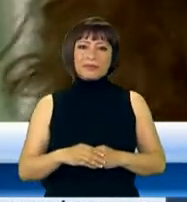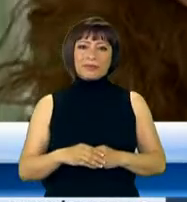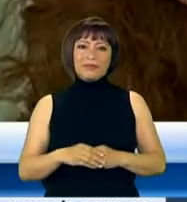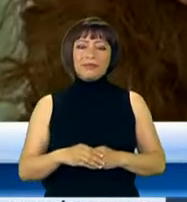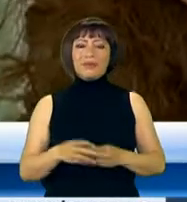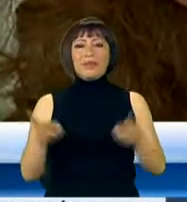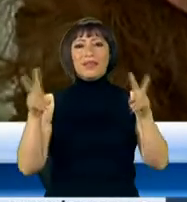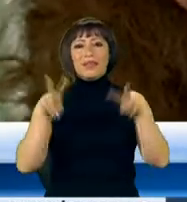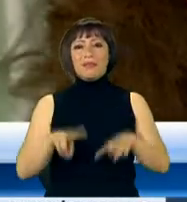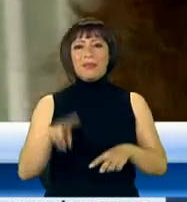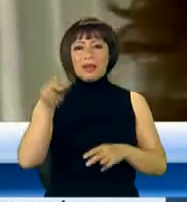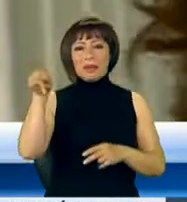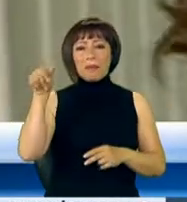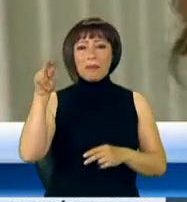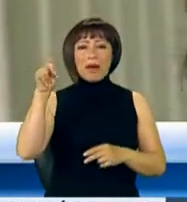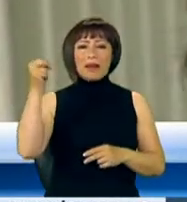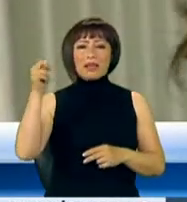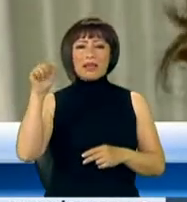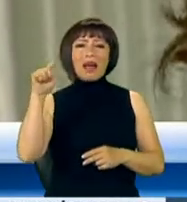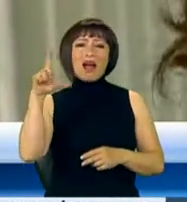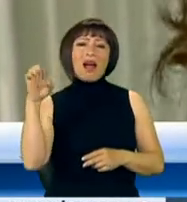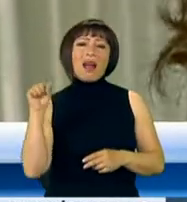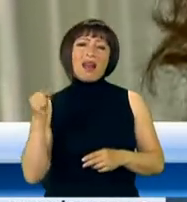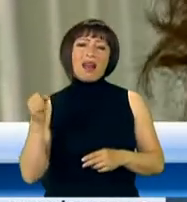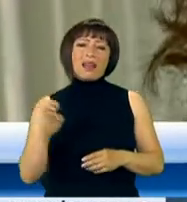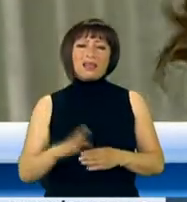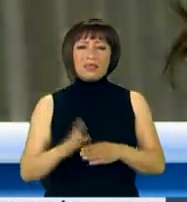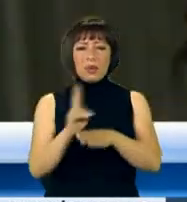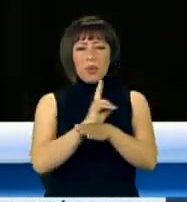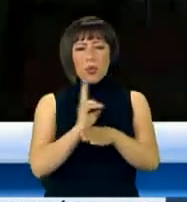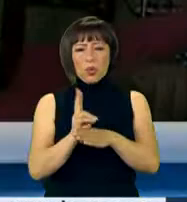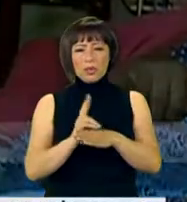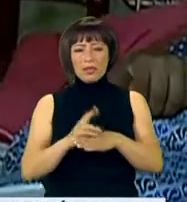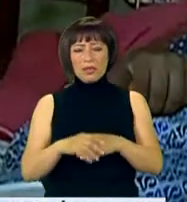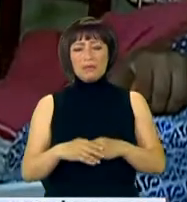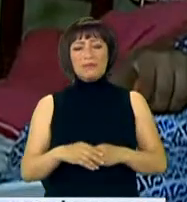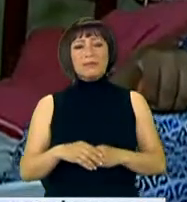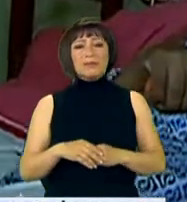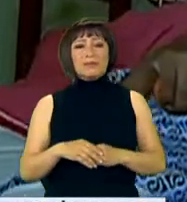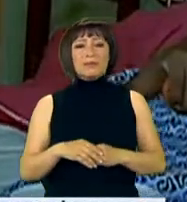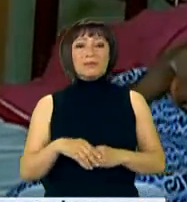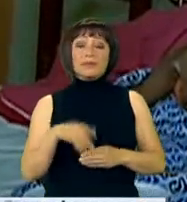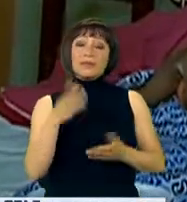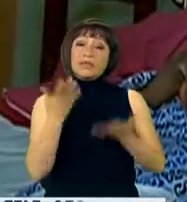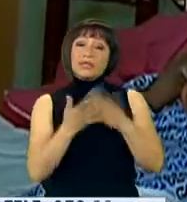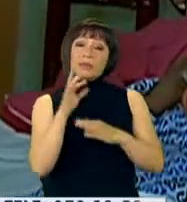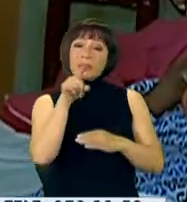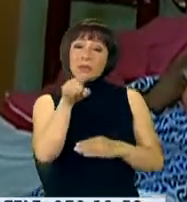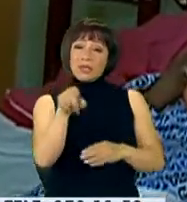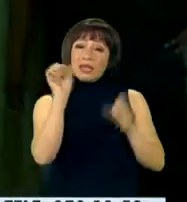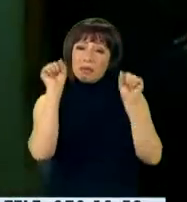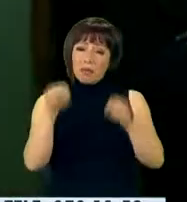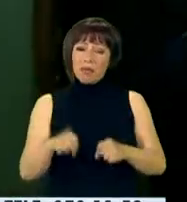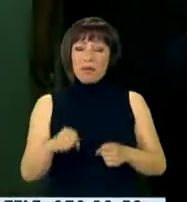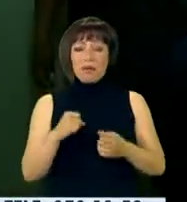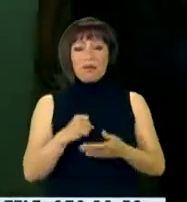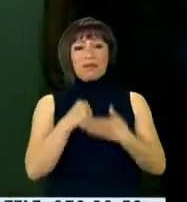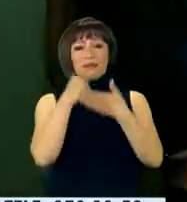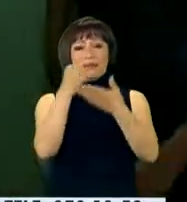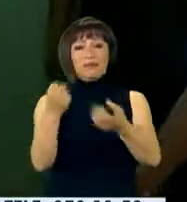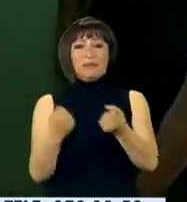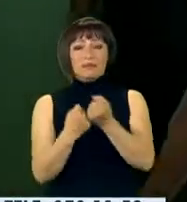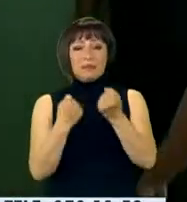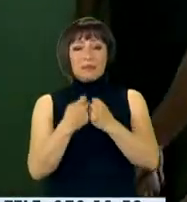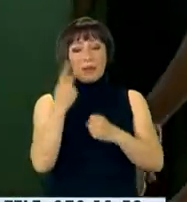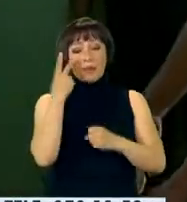Pañales también necesito diario, porque él me consume bastante pañales. Si usted se conmueve con este padre, con sus hijos y esta mujer